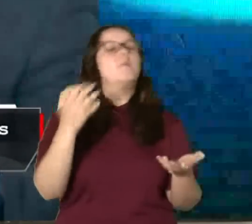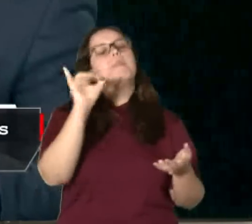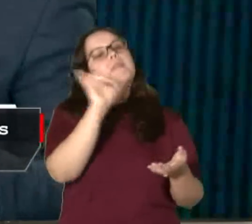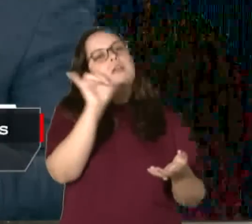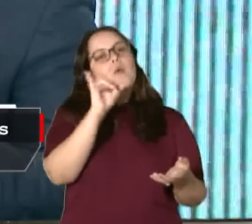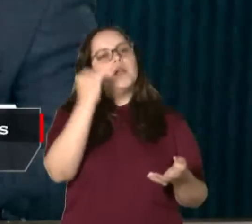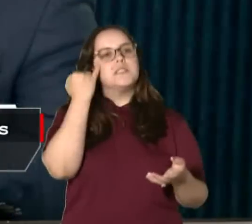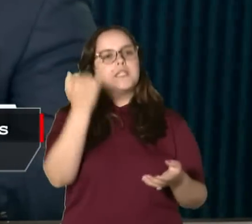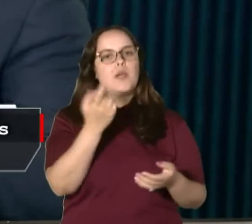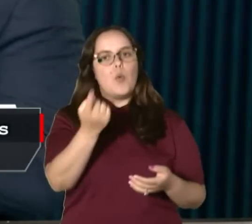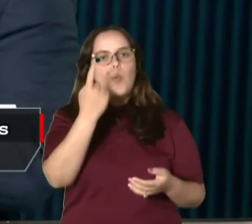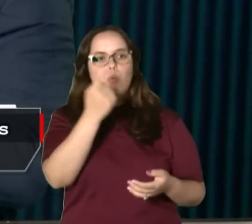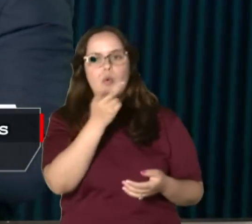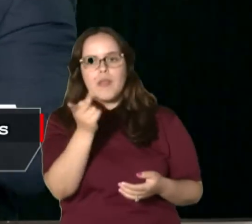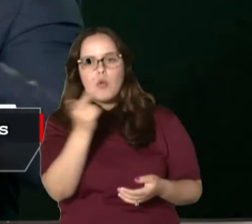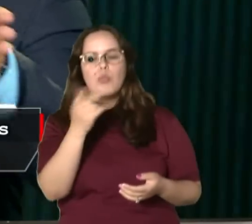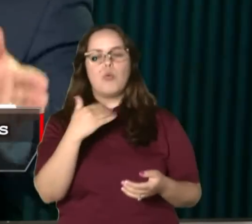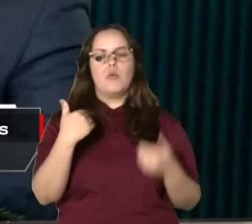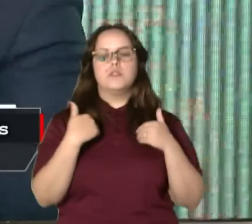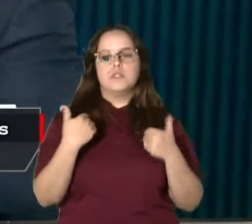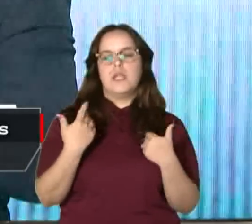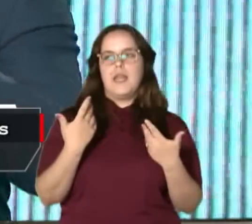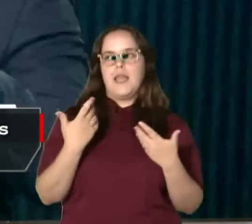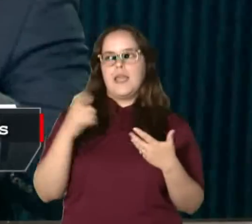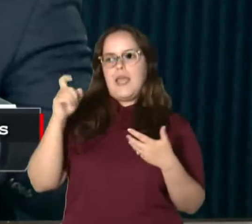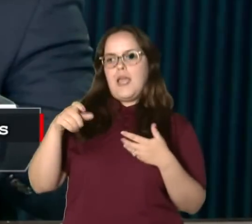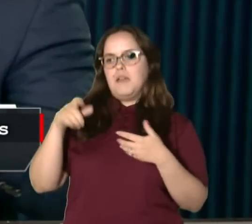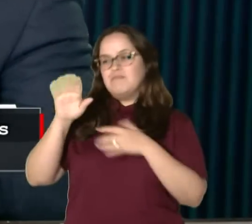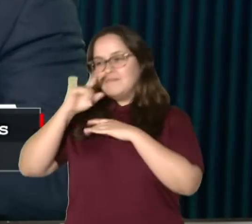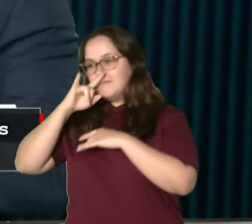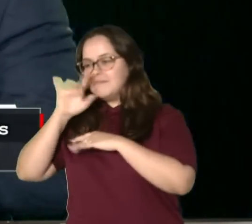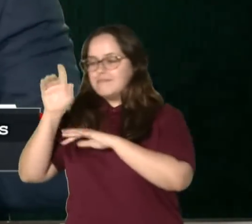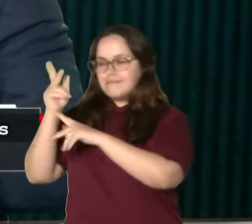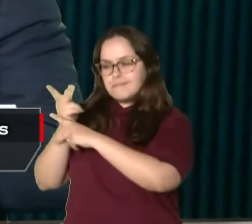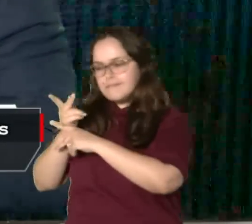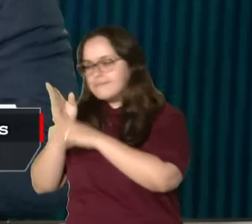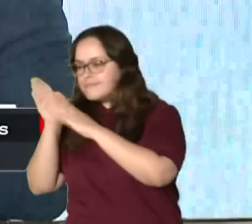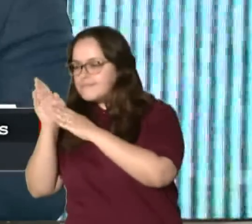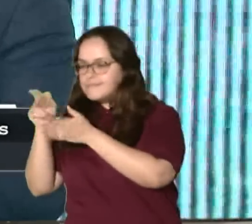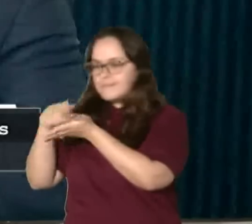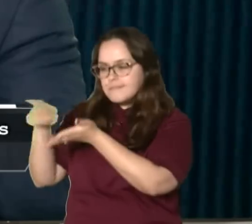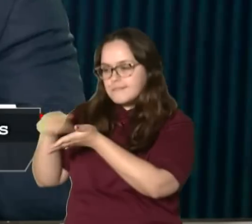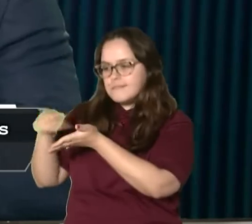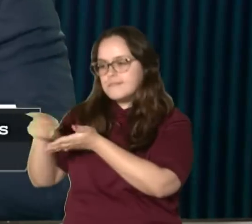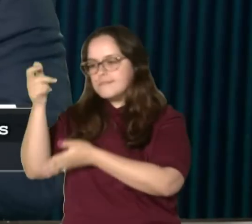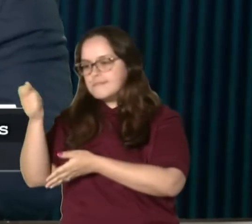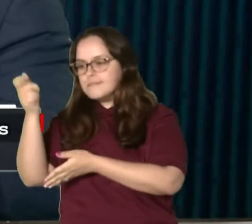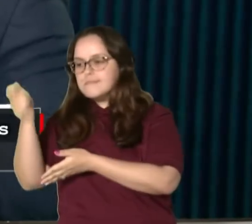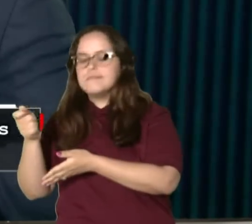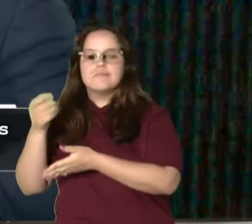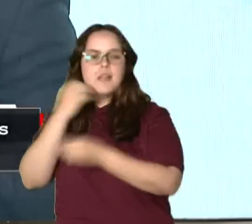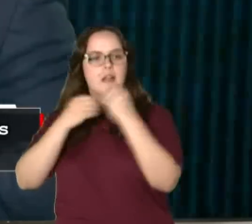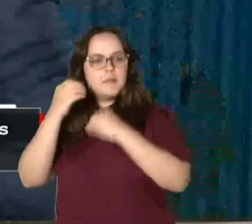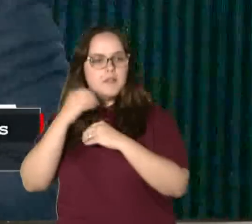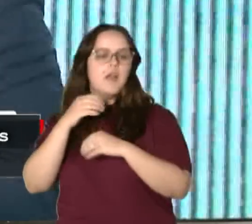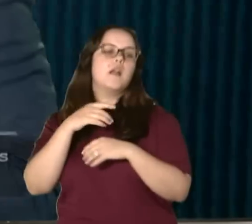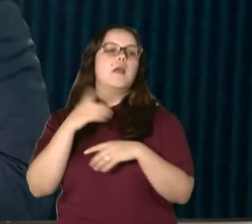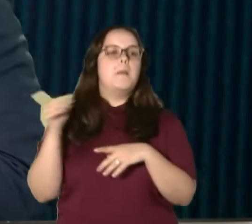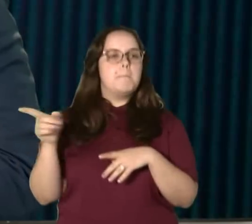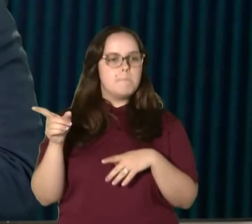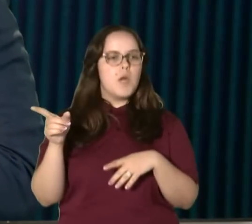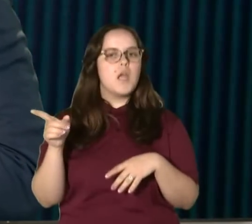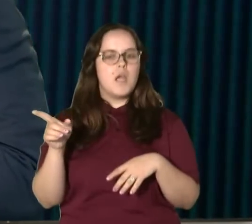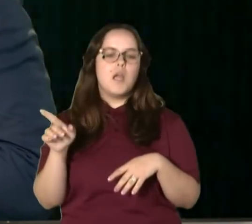alimentaria pues entonces cuando vayan al tribunal la nueva revisión de pensión la pareja de esa persona no entre a pedirle los ingresos